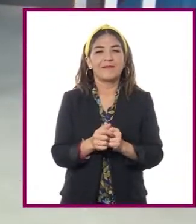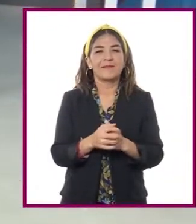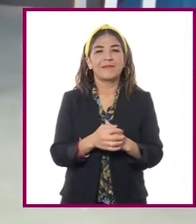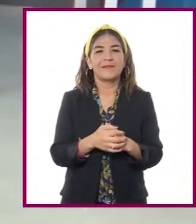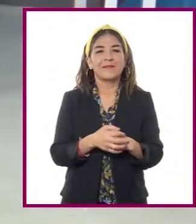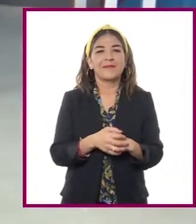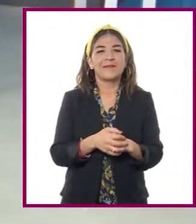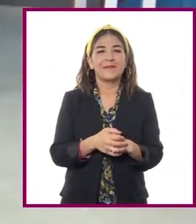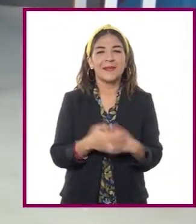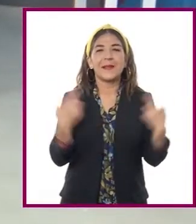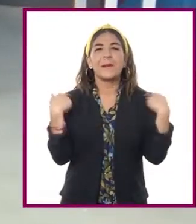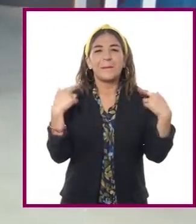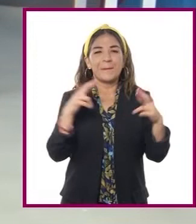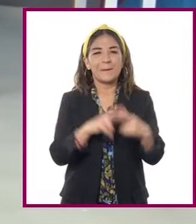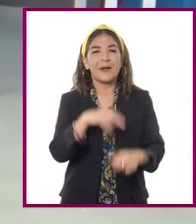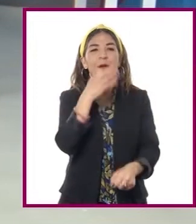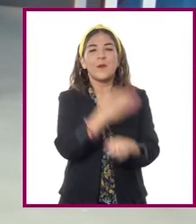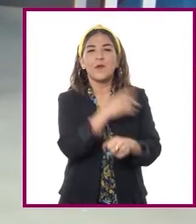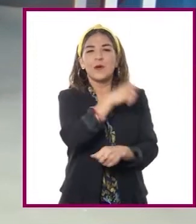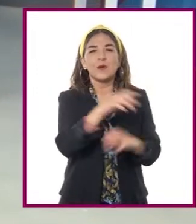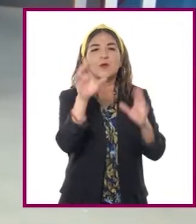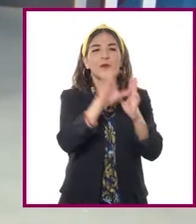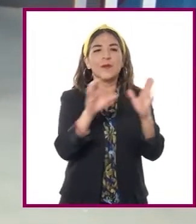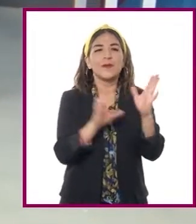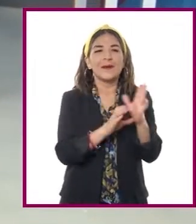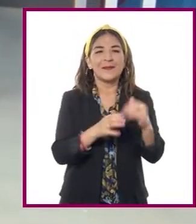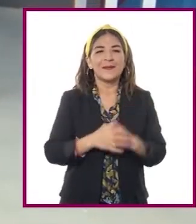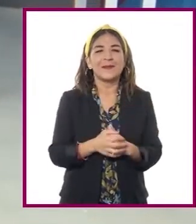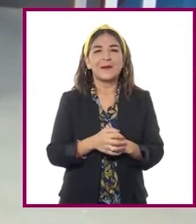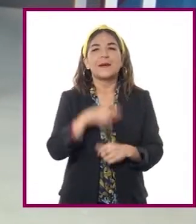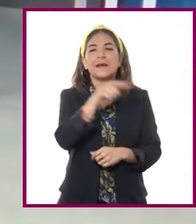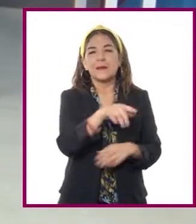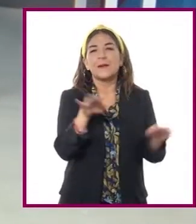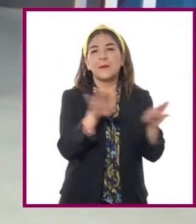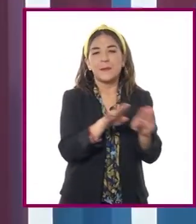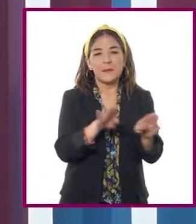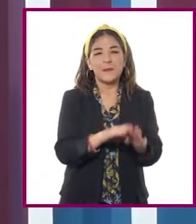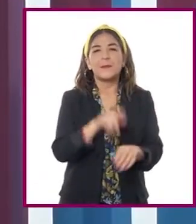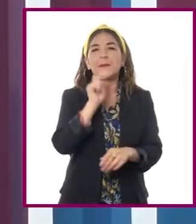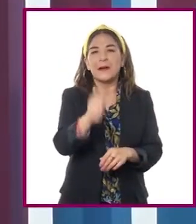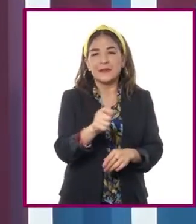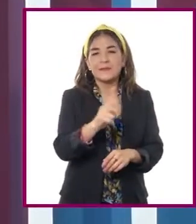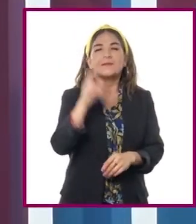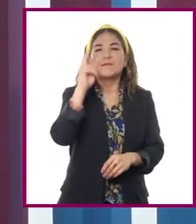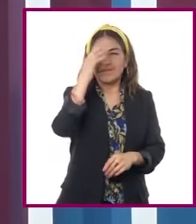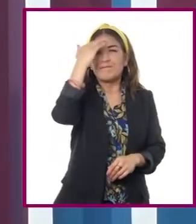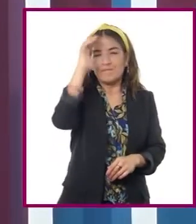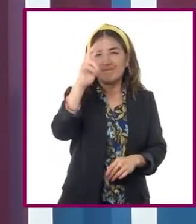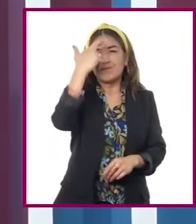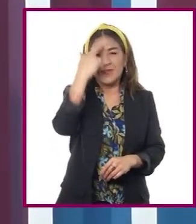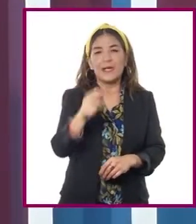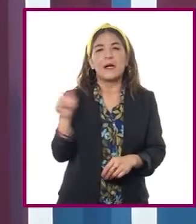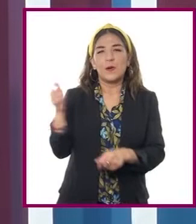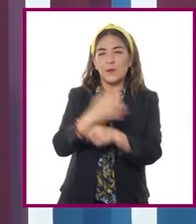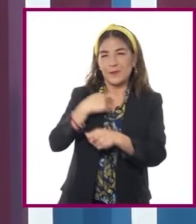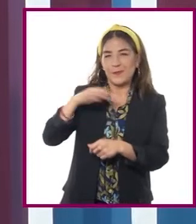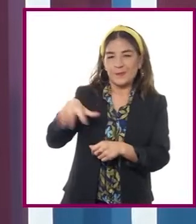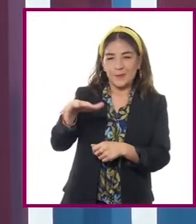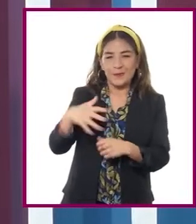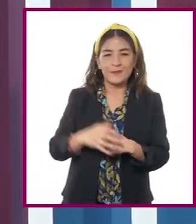Profesor, esto de la Constitución sí lo recuerdo muy bien. Mire, incluso la tengo por aquí. Déjeme buscarla.